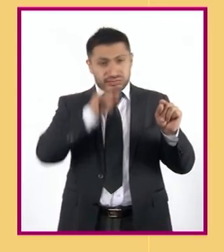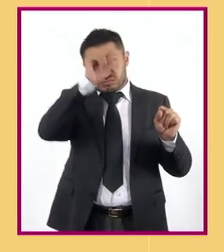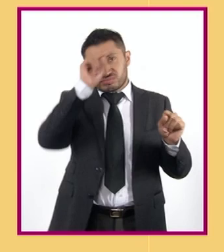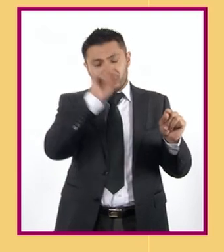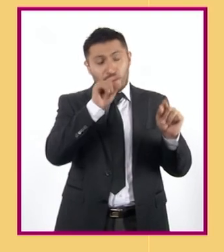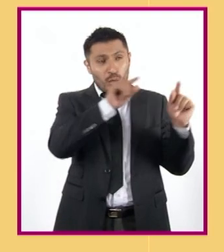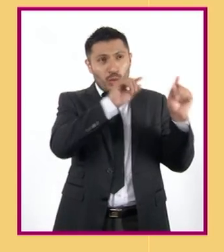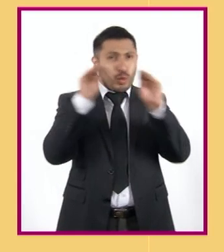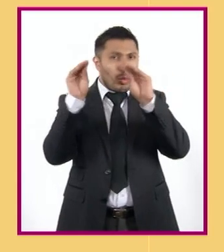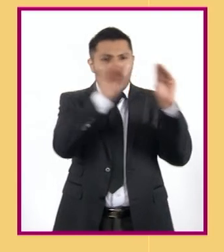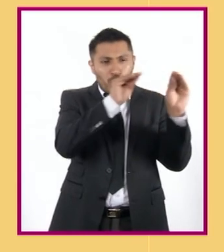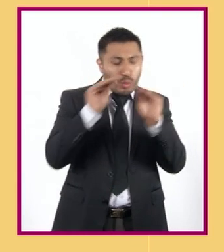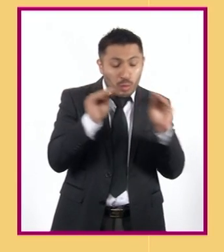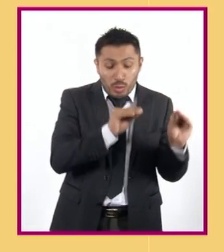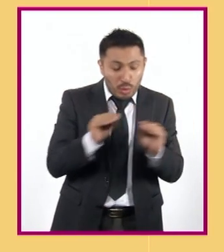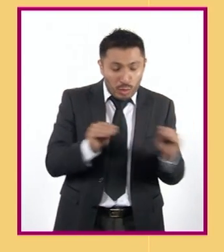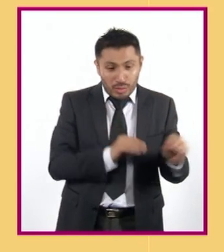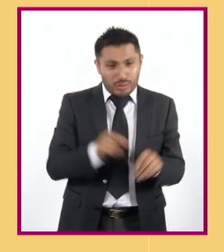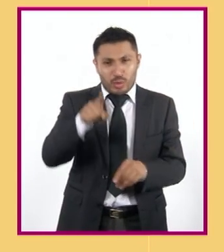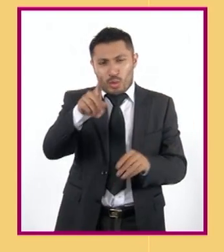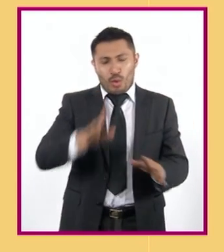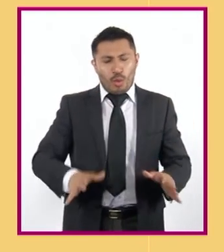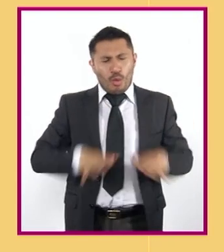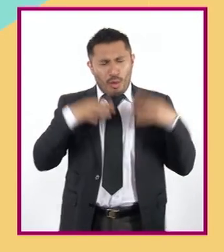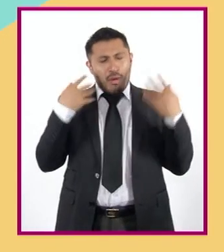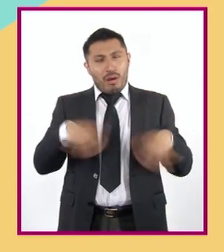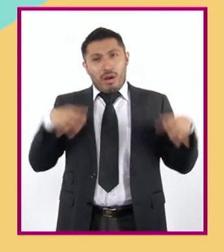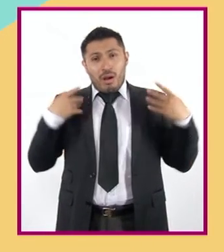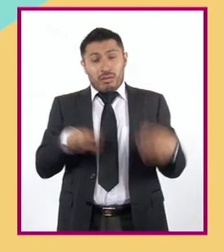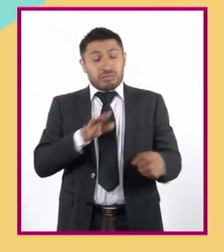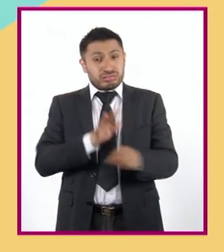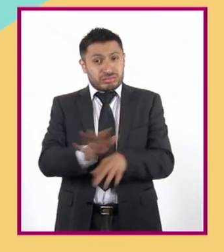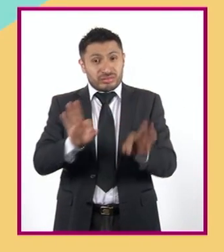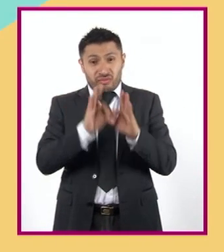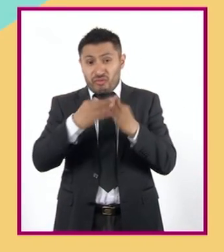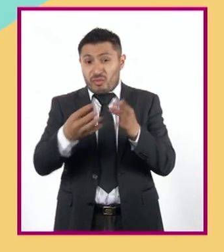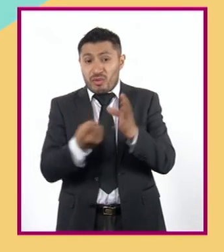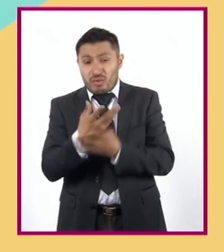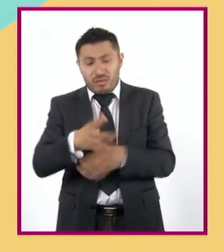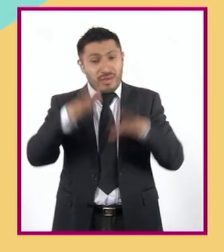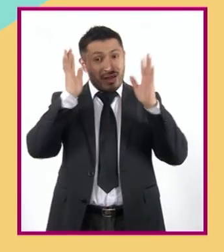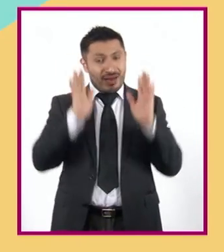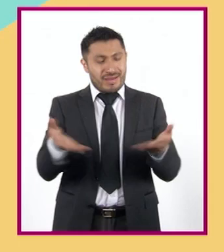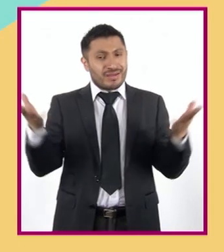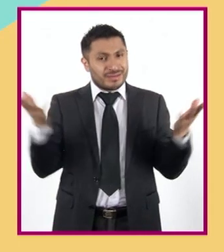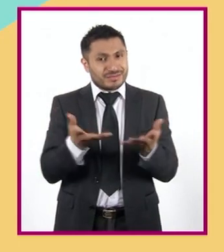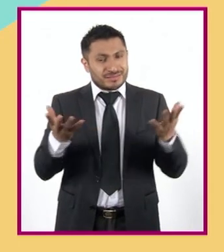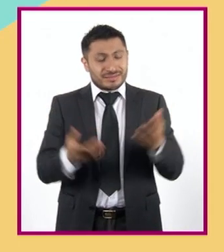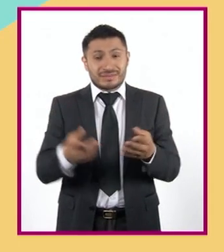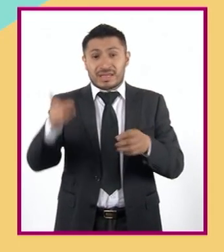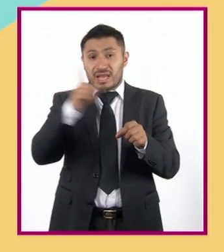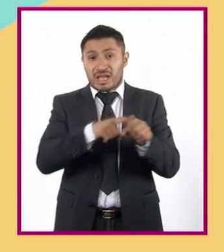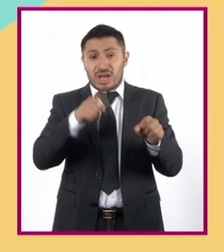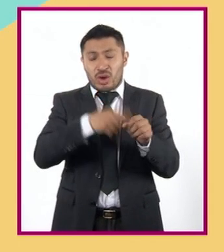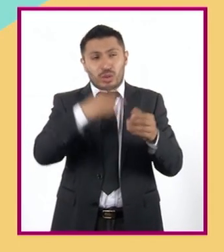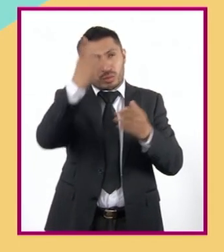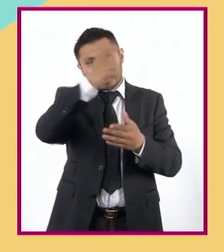se van a sorprender cuando vean lo que pueden llegar a formar. Una vez que lo tengan, iluminen los triángulos.